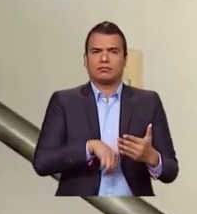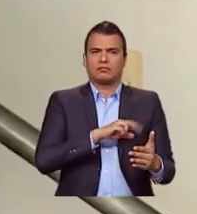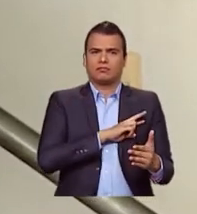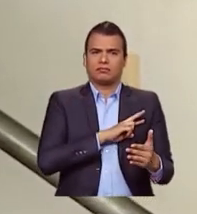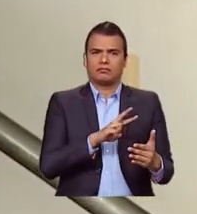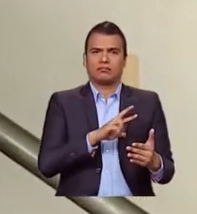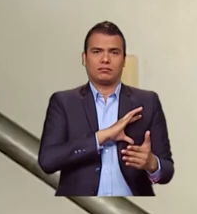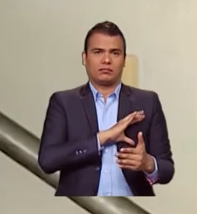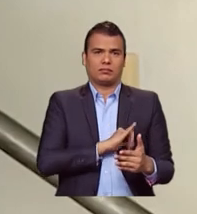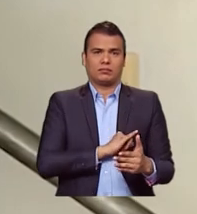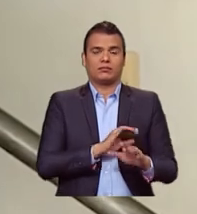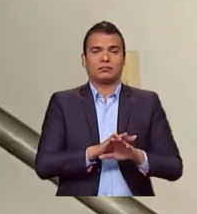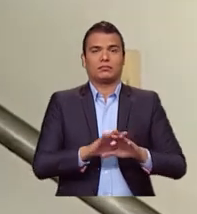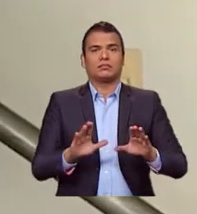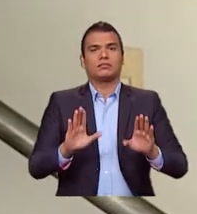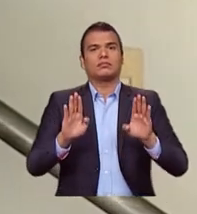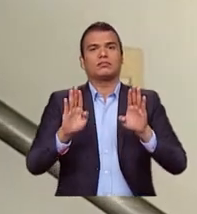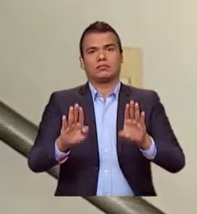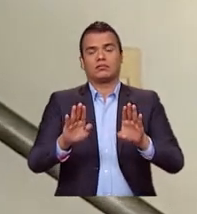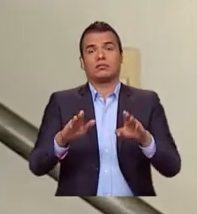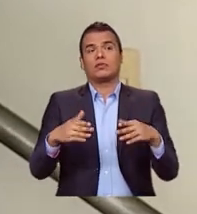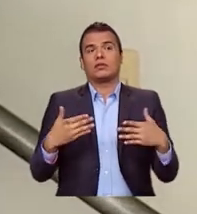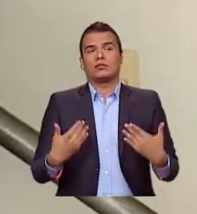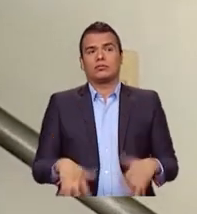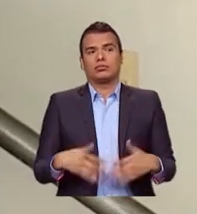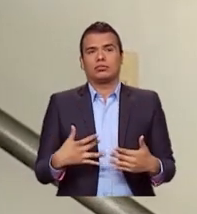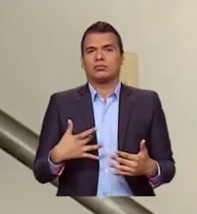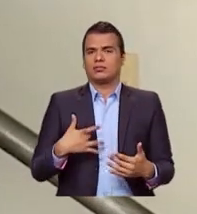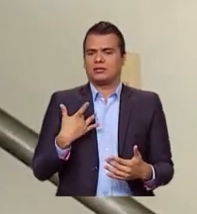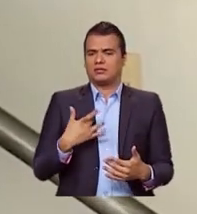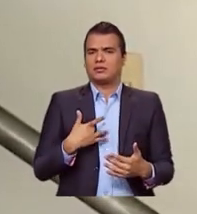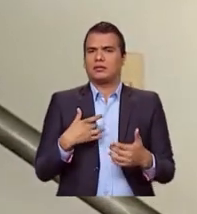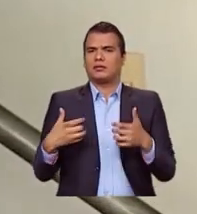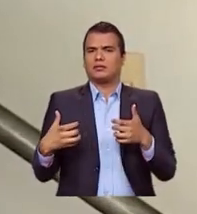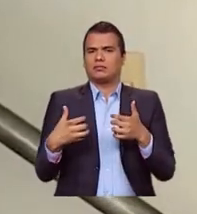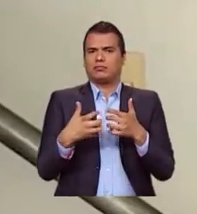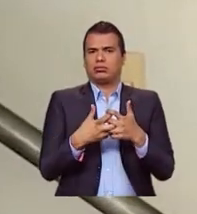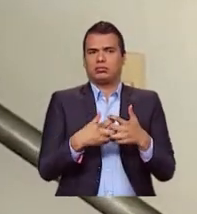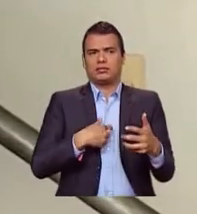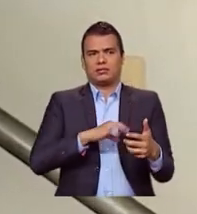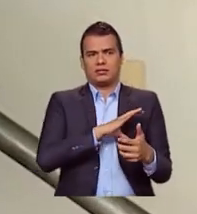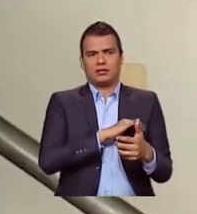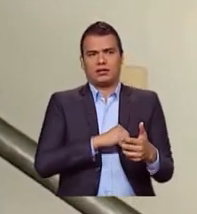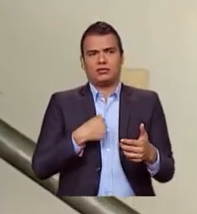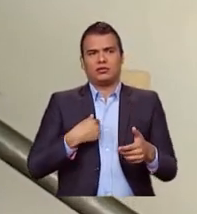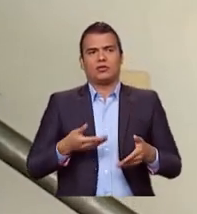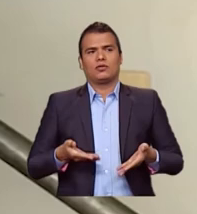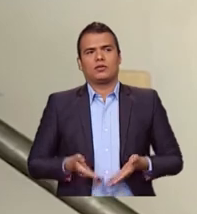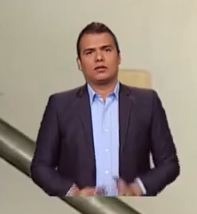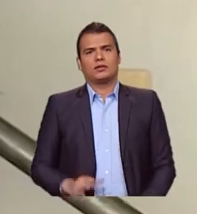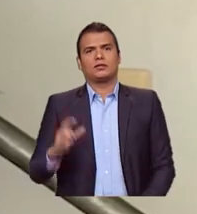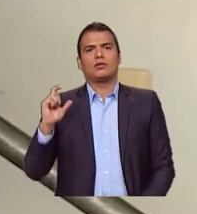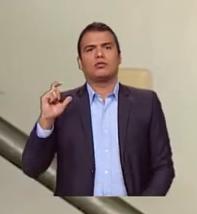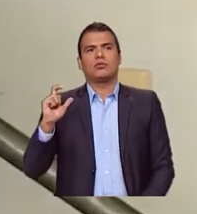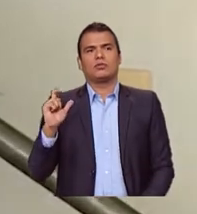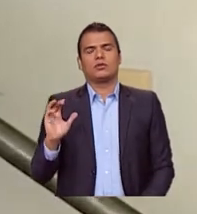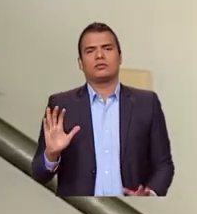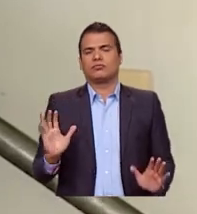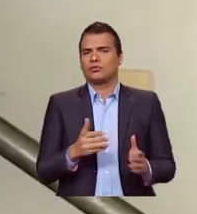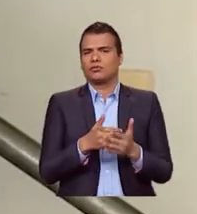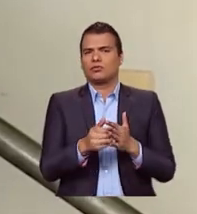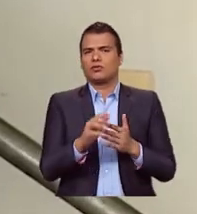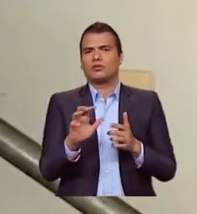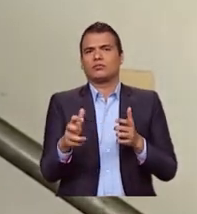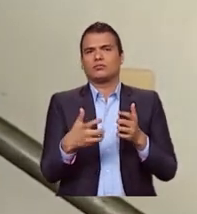con Cali. Me identifico con la ciudad, siendo yo de aquí, de Cúcuta. También darle unas gracias